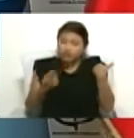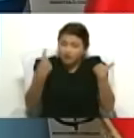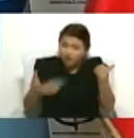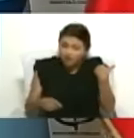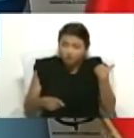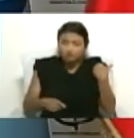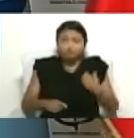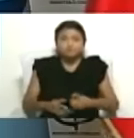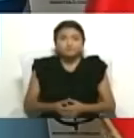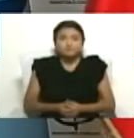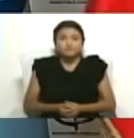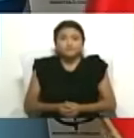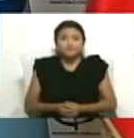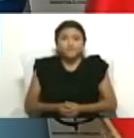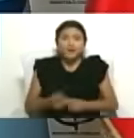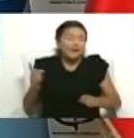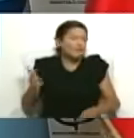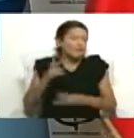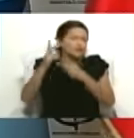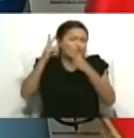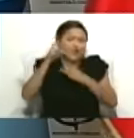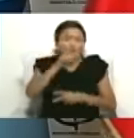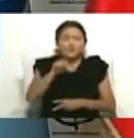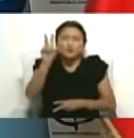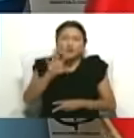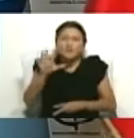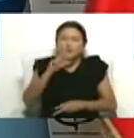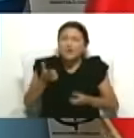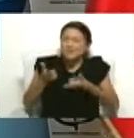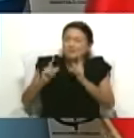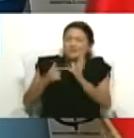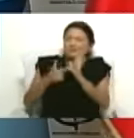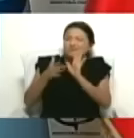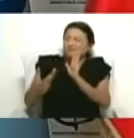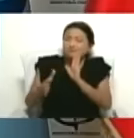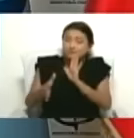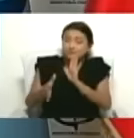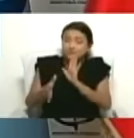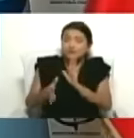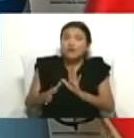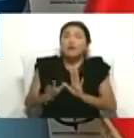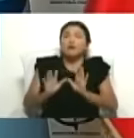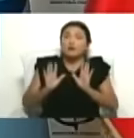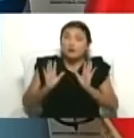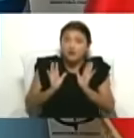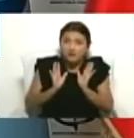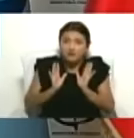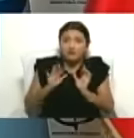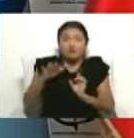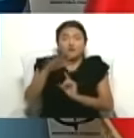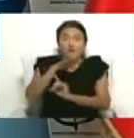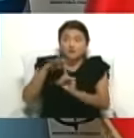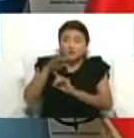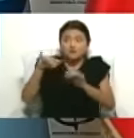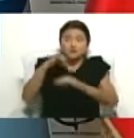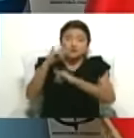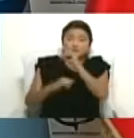Esa victoria de la Unidad Nacional permite que efectivamente en el contexto